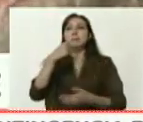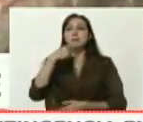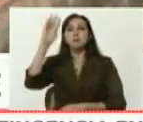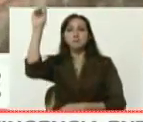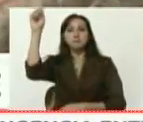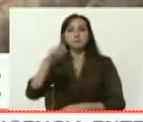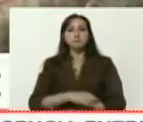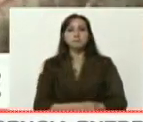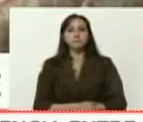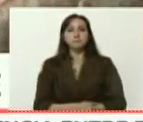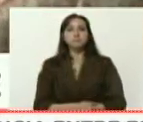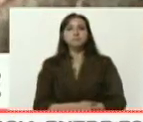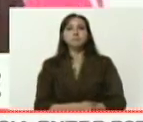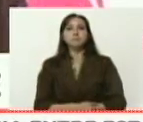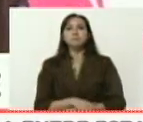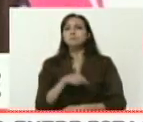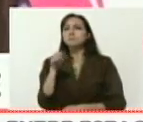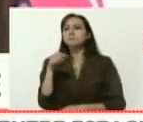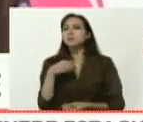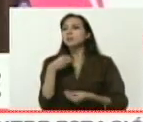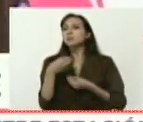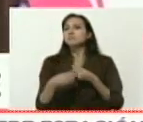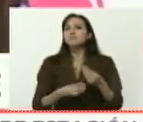Fueron algunos de los hechos más sangrientos